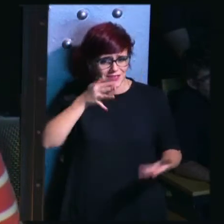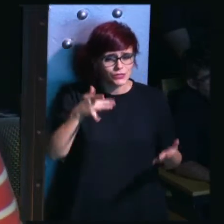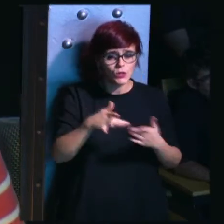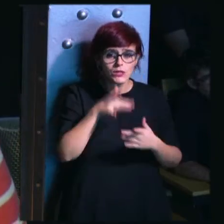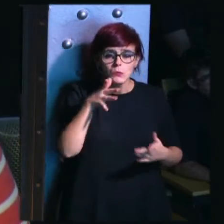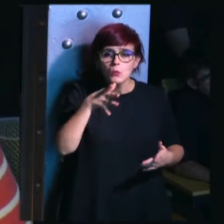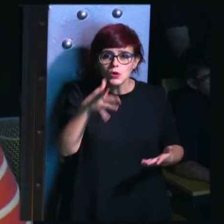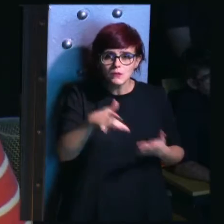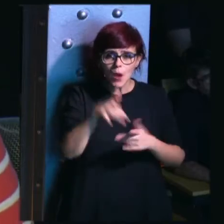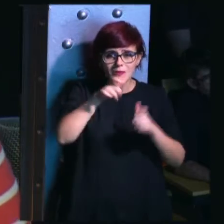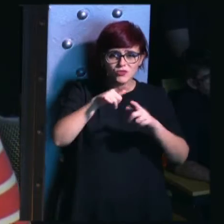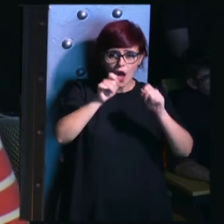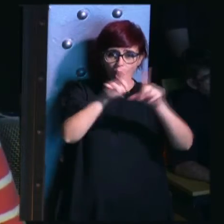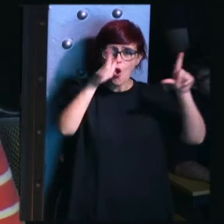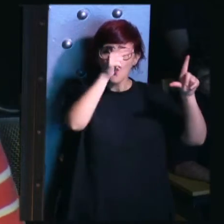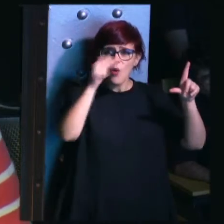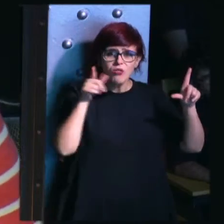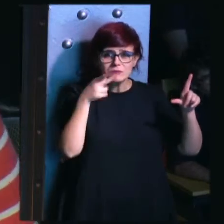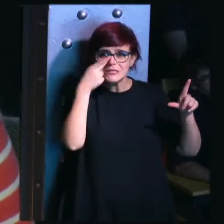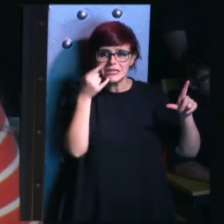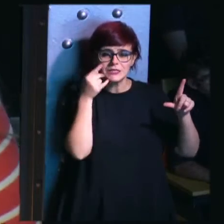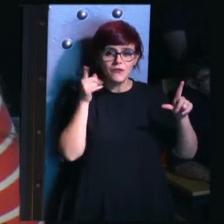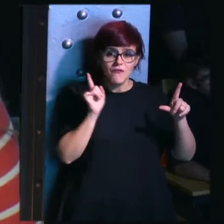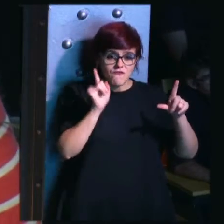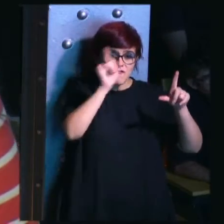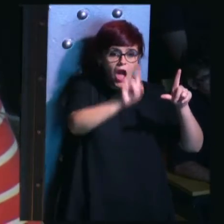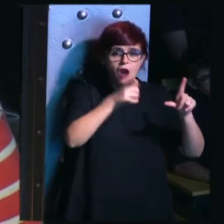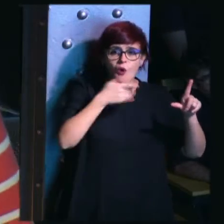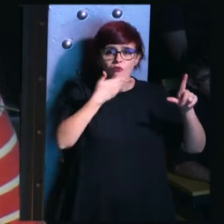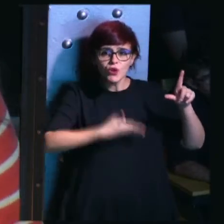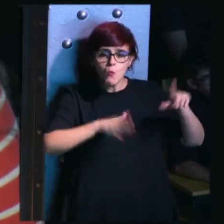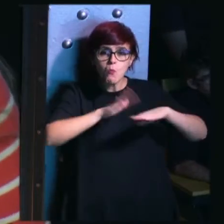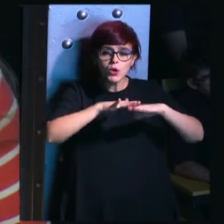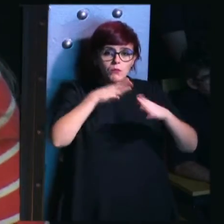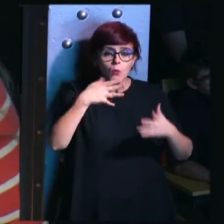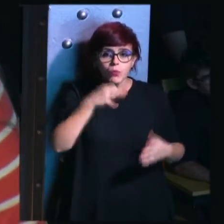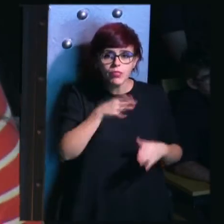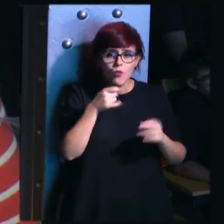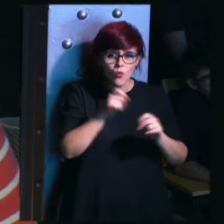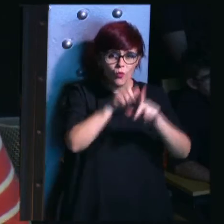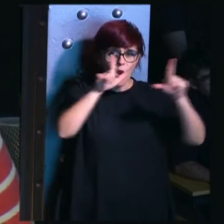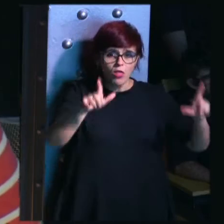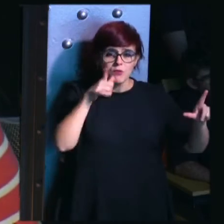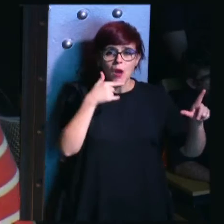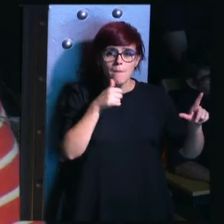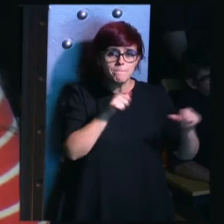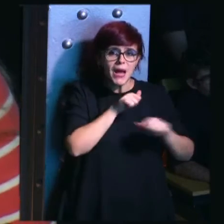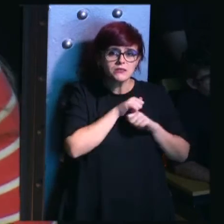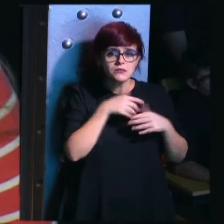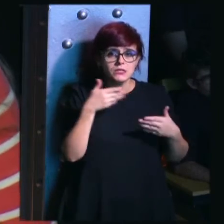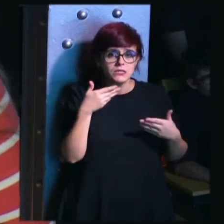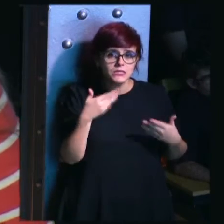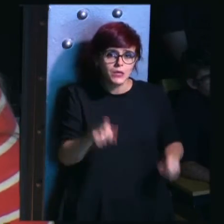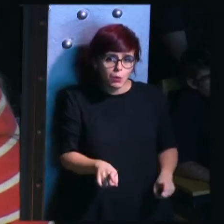no me está viniendo la gente a ver cuadros, por qué la gente ver cuadros le aburre. Entonces, bueno, pues que a lo mejor ver un cuadro de forma más pasiva está muy lejos de